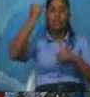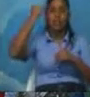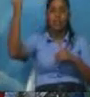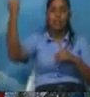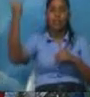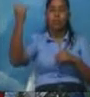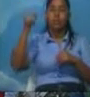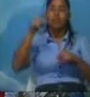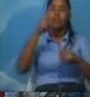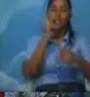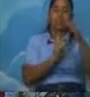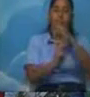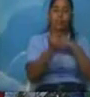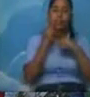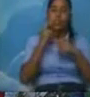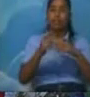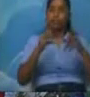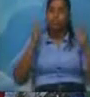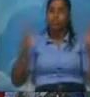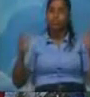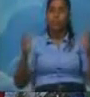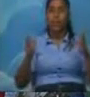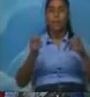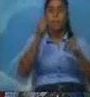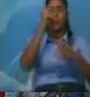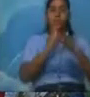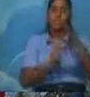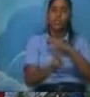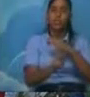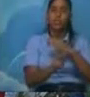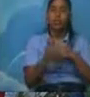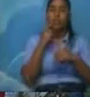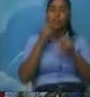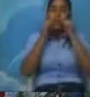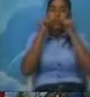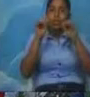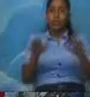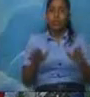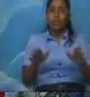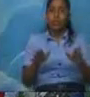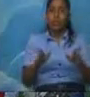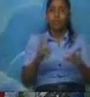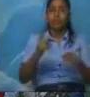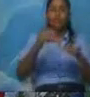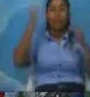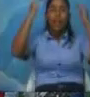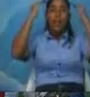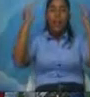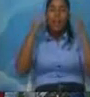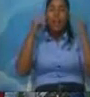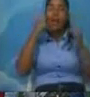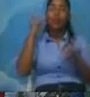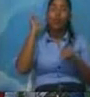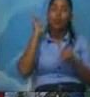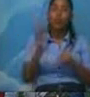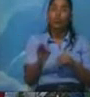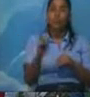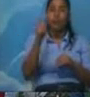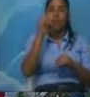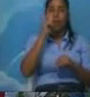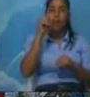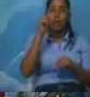sabios este versículo es un tremendo bombazo un tremendo bombazo mire la cordura del